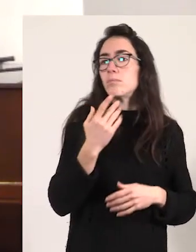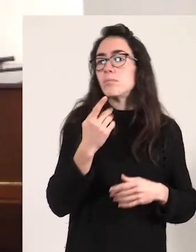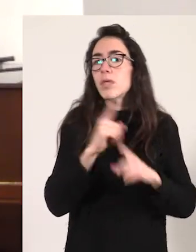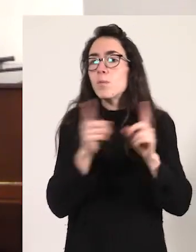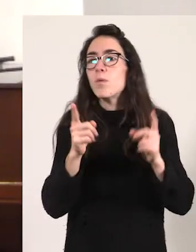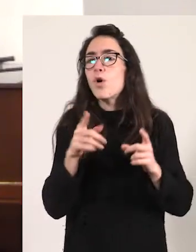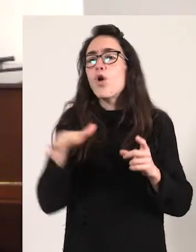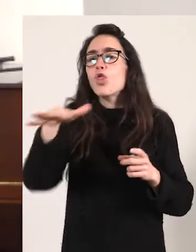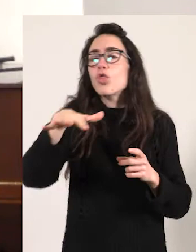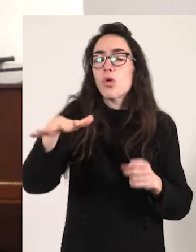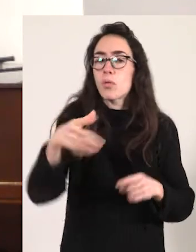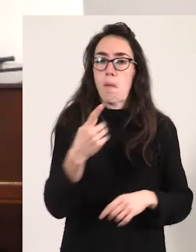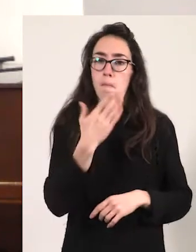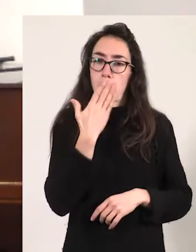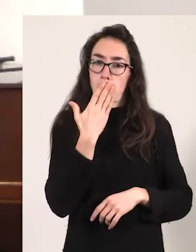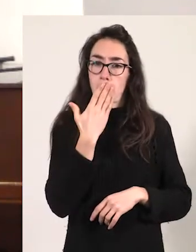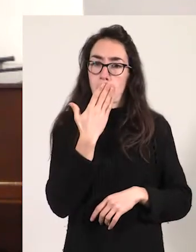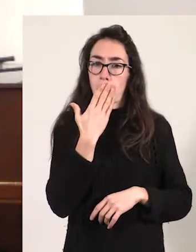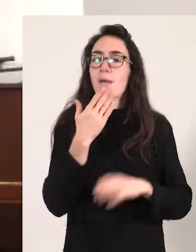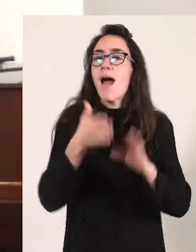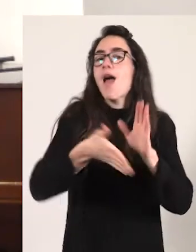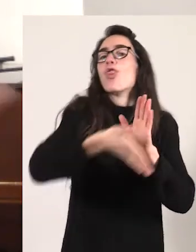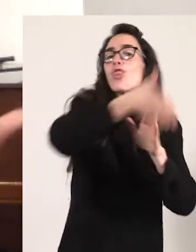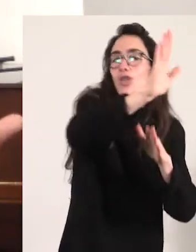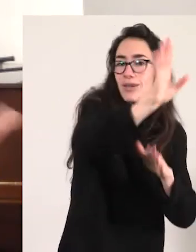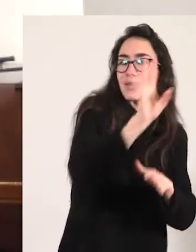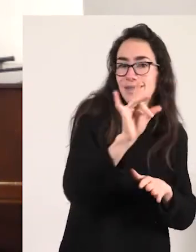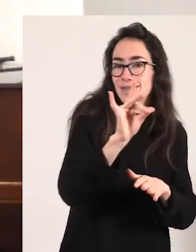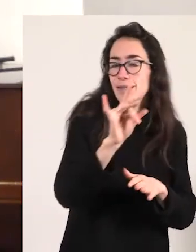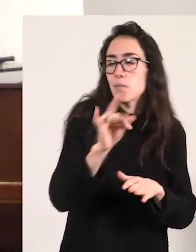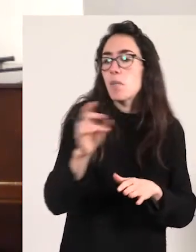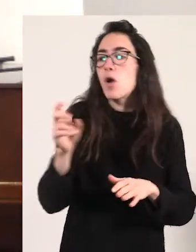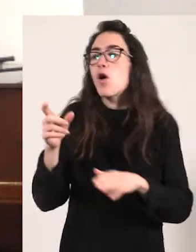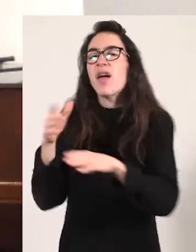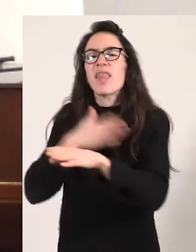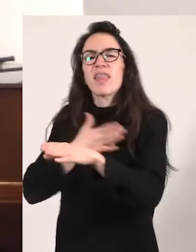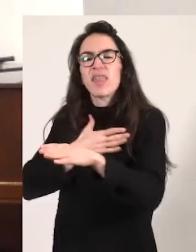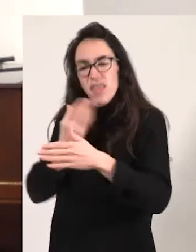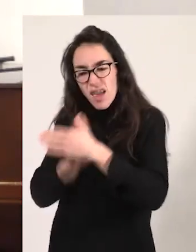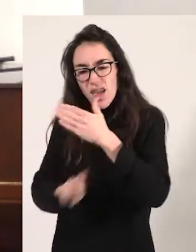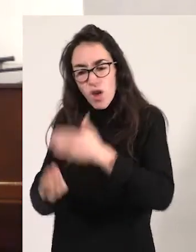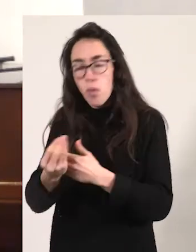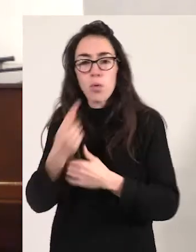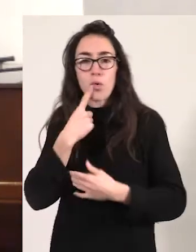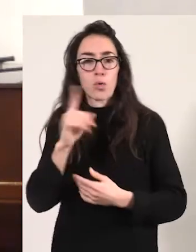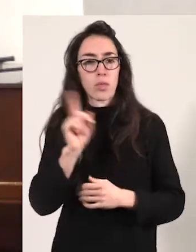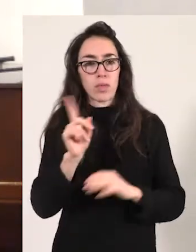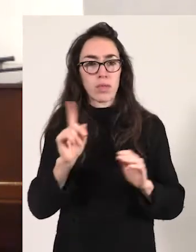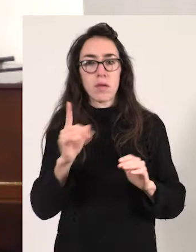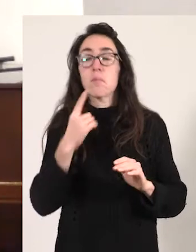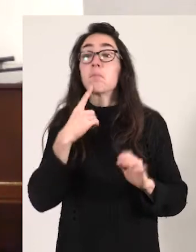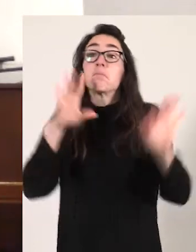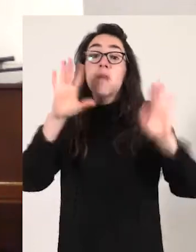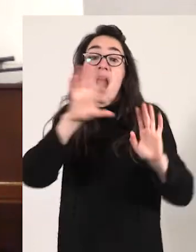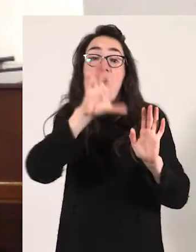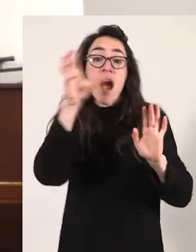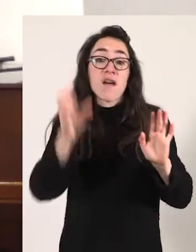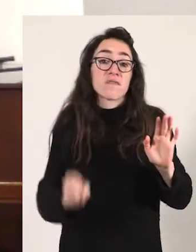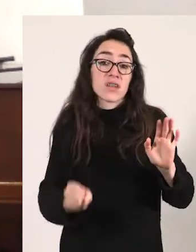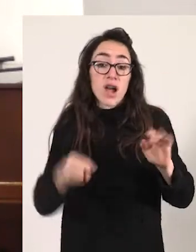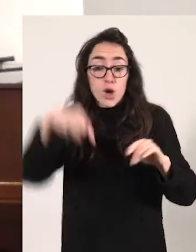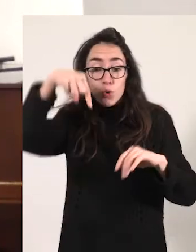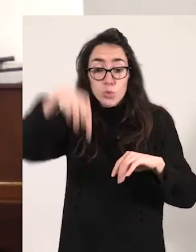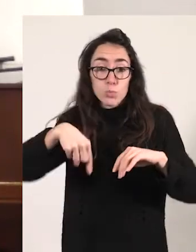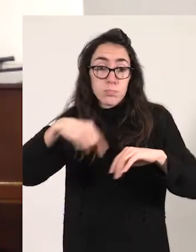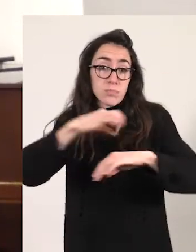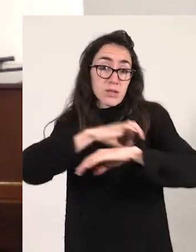masa, no te cuentan tampoco el de dónde, te cuentan el a dónde, a qué playa han llegado, etcétera, etcétera, pero el de dónde